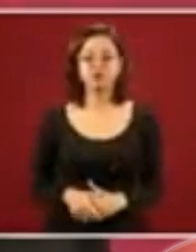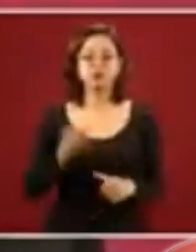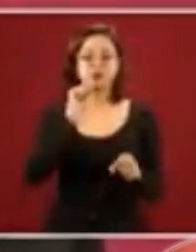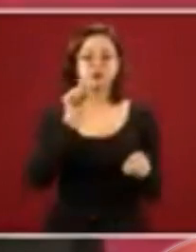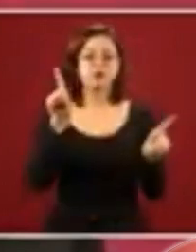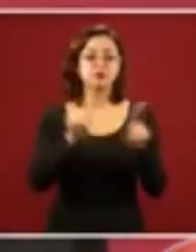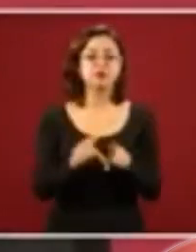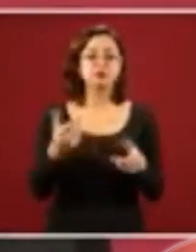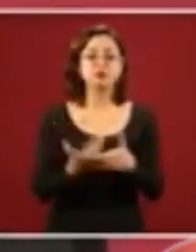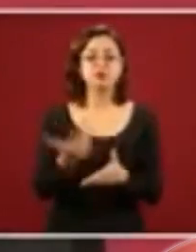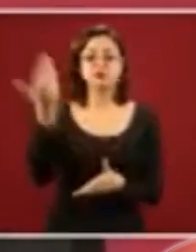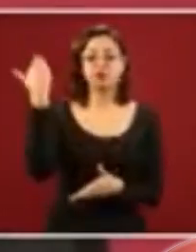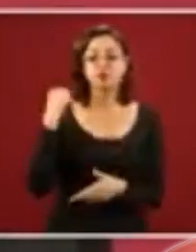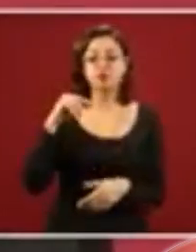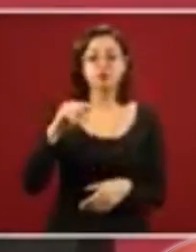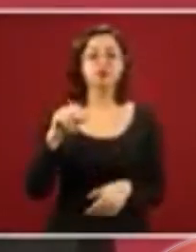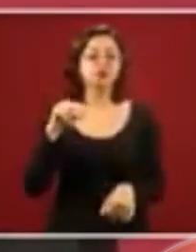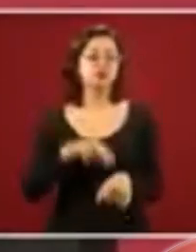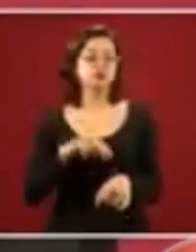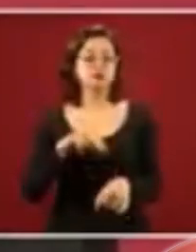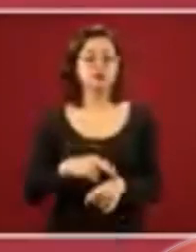el doctor Hugo,